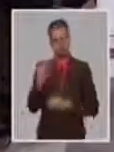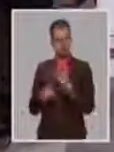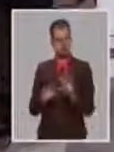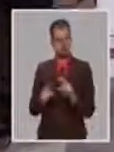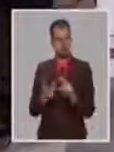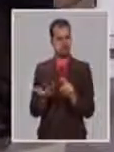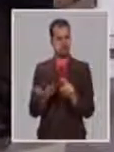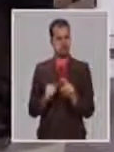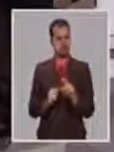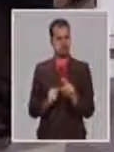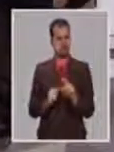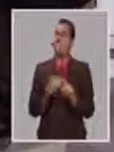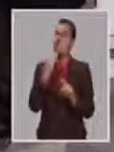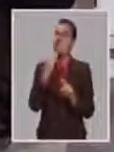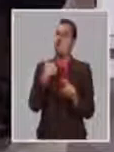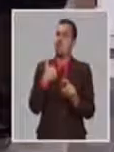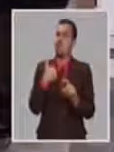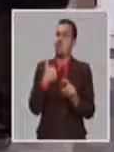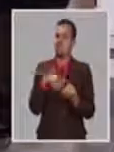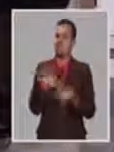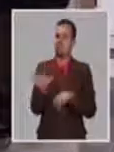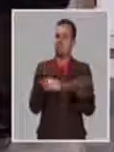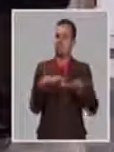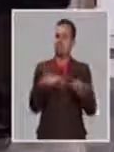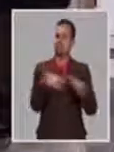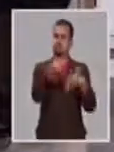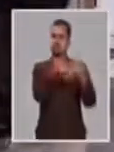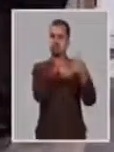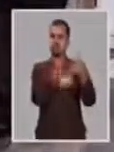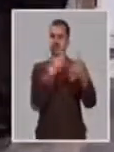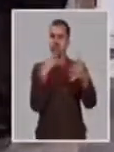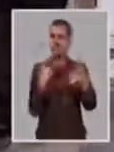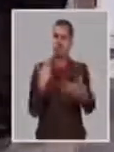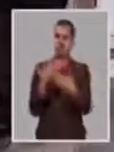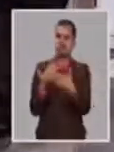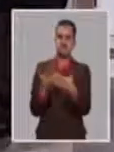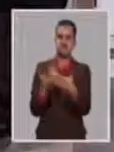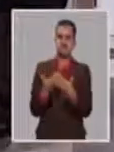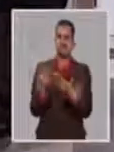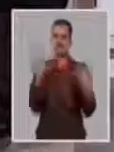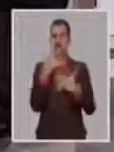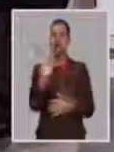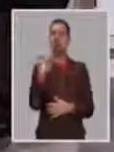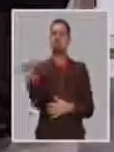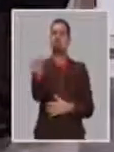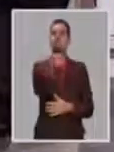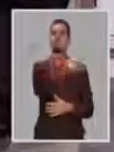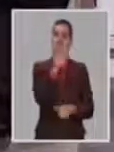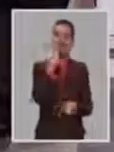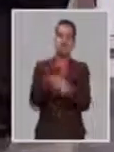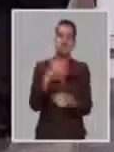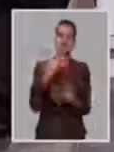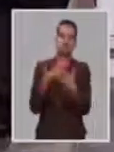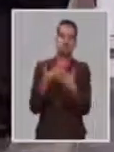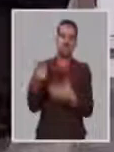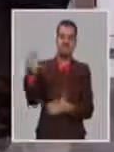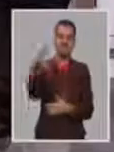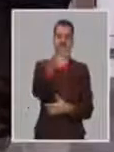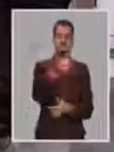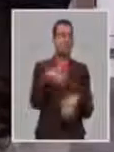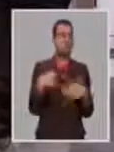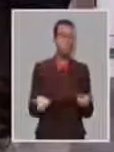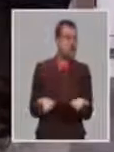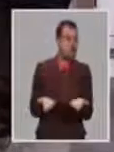se ha organizado, es decir, cómo está concebido este ensayo? ¿Cuáles serán esos 8 municipios escenarios del ensayo en